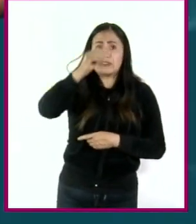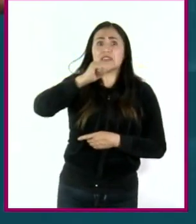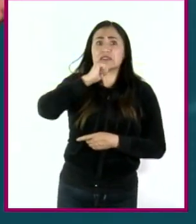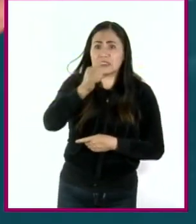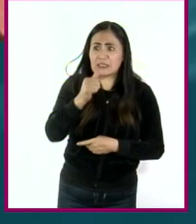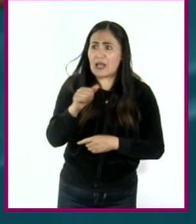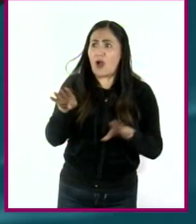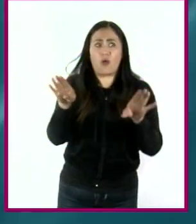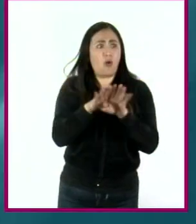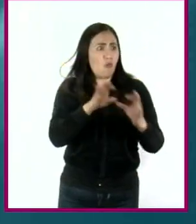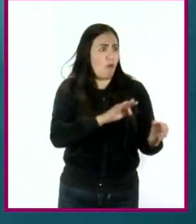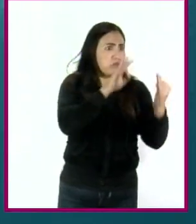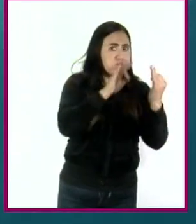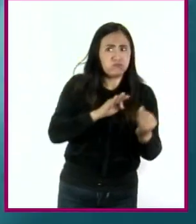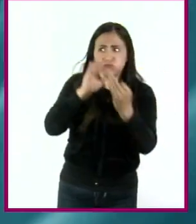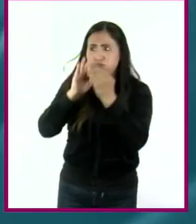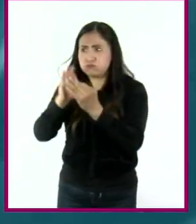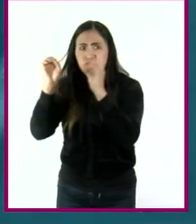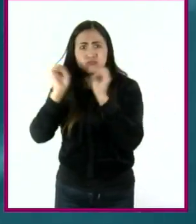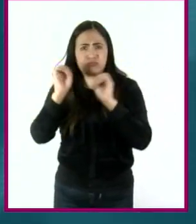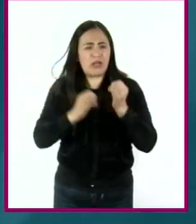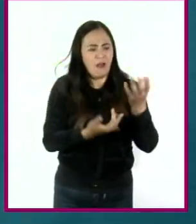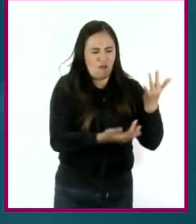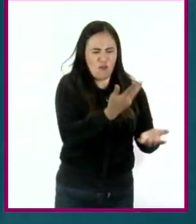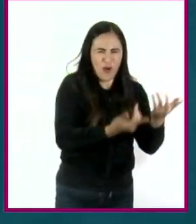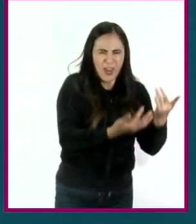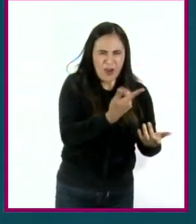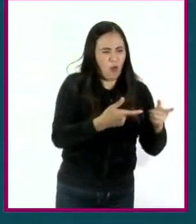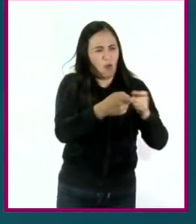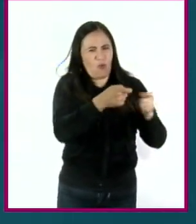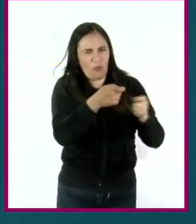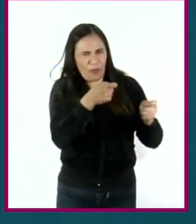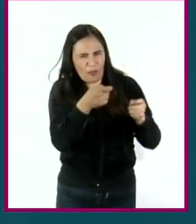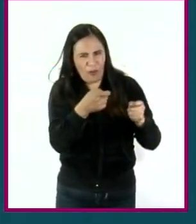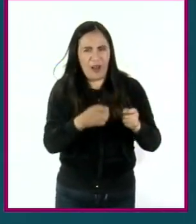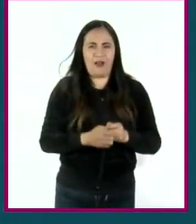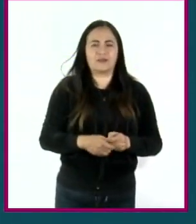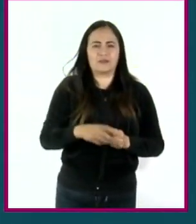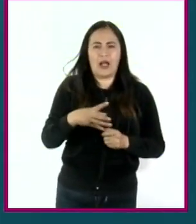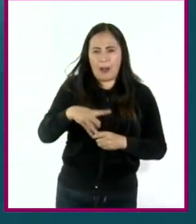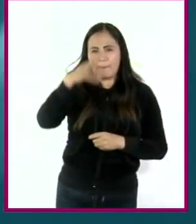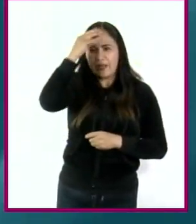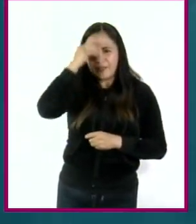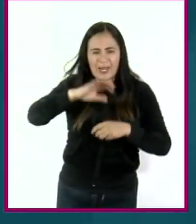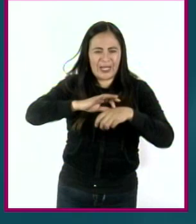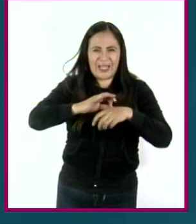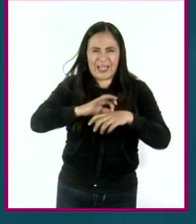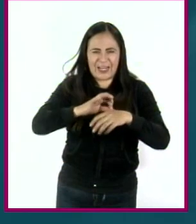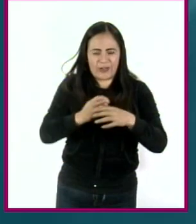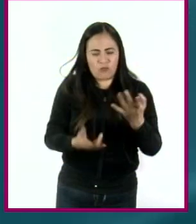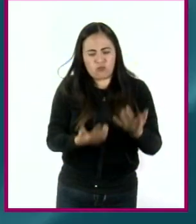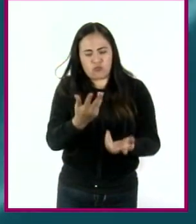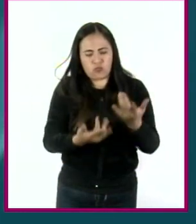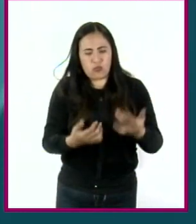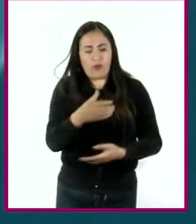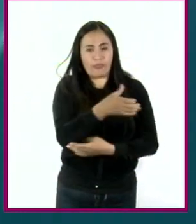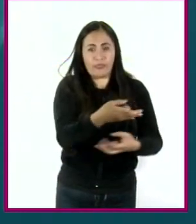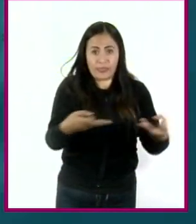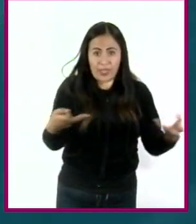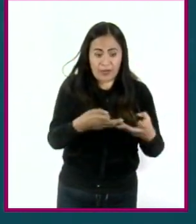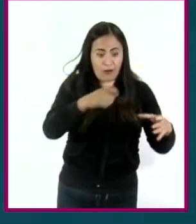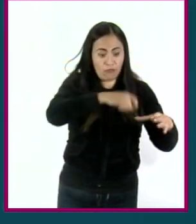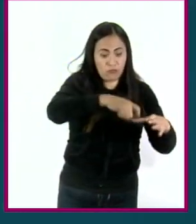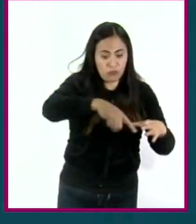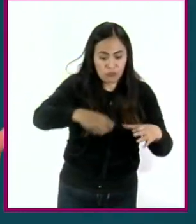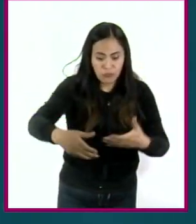no sabremos hacer nada. Aprendimos a hacer el fuego, a manipularlo, aprendimos a cocinar la carne, aprendimos a cultivar la tierra y eso